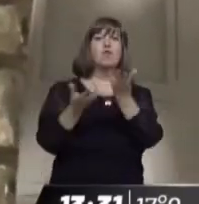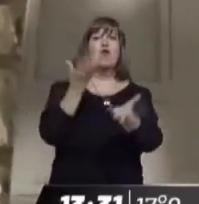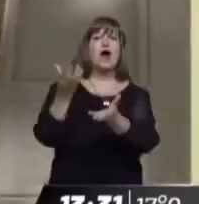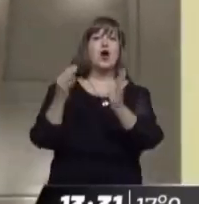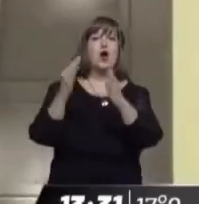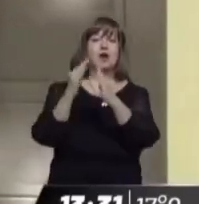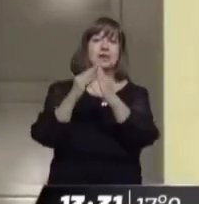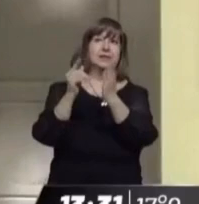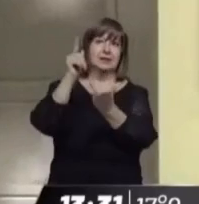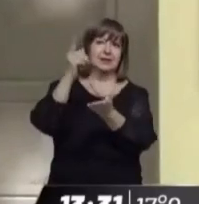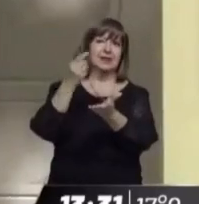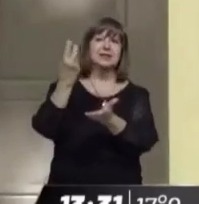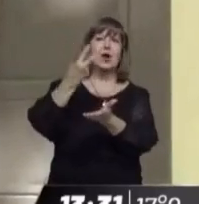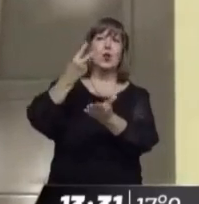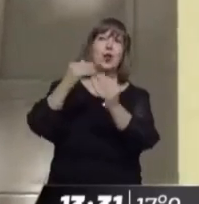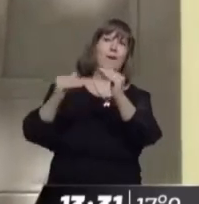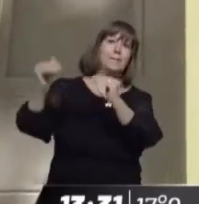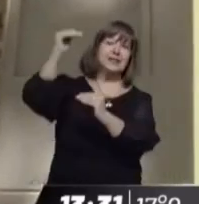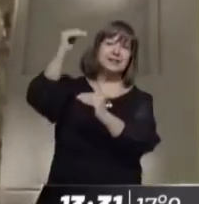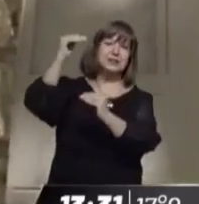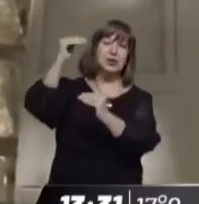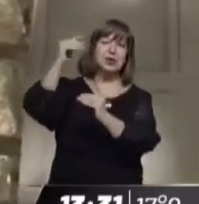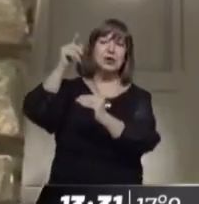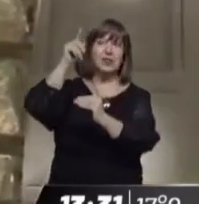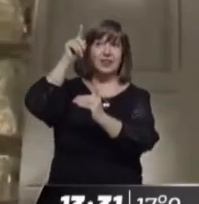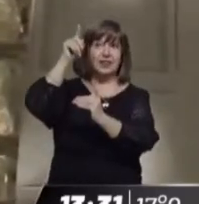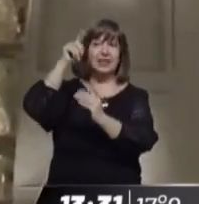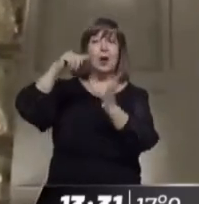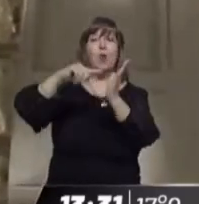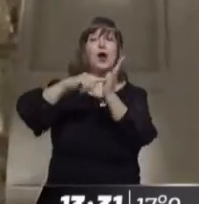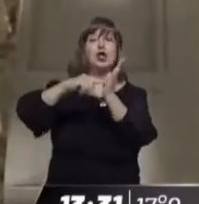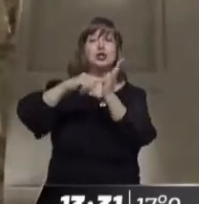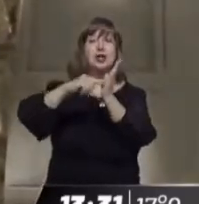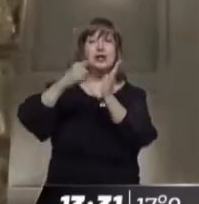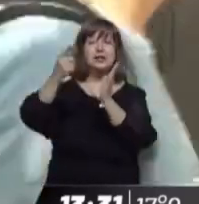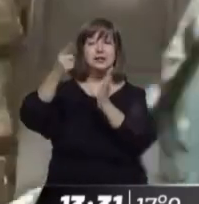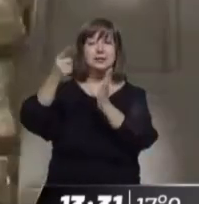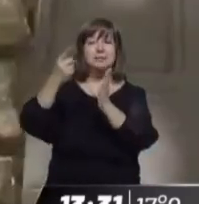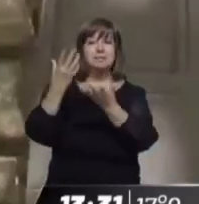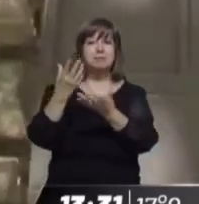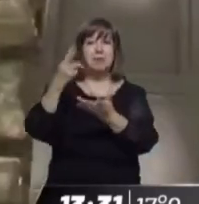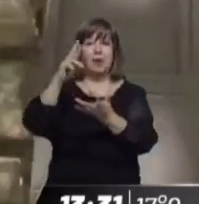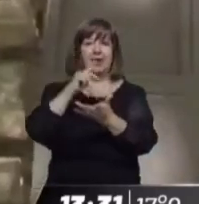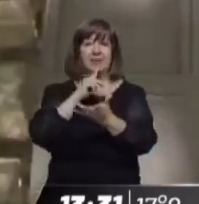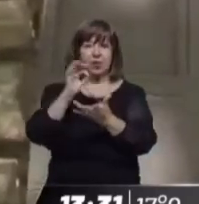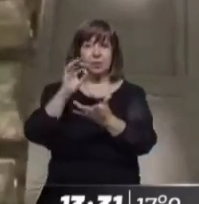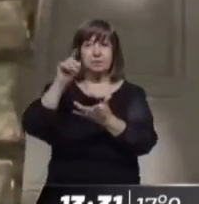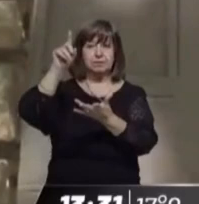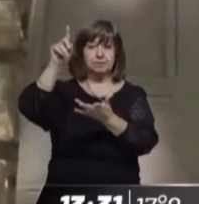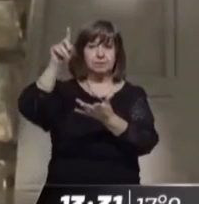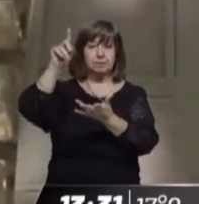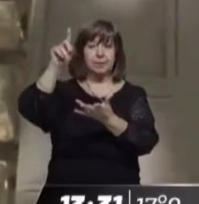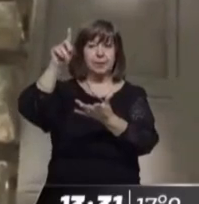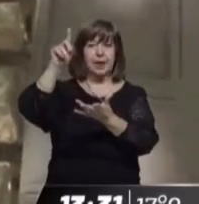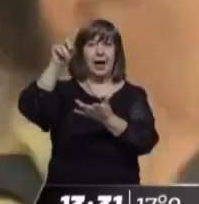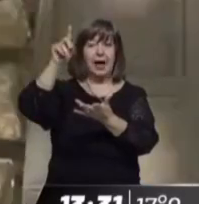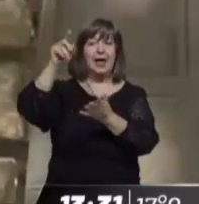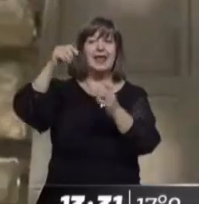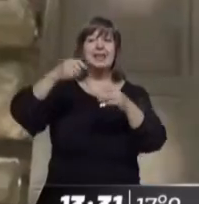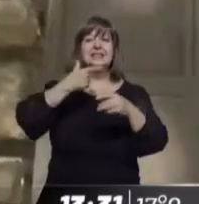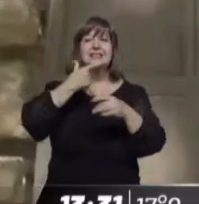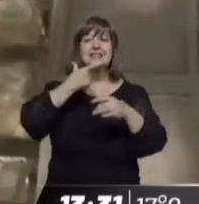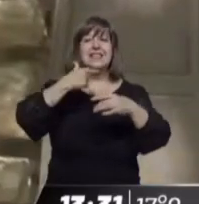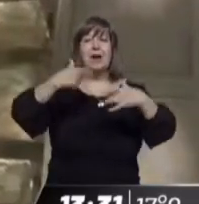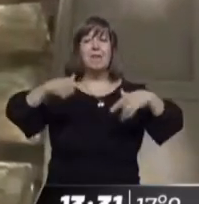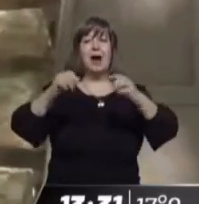incendio en el segundo piso de Dirección Nacional en Buenos Aires y ahí resultaron dañados parte